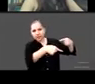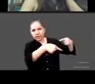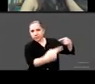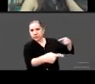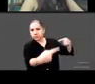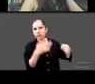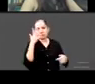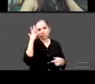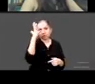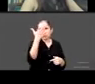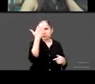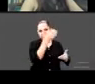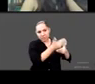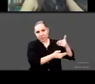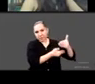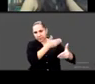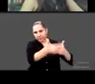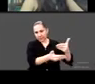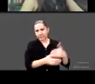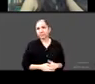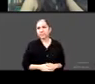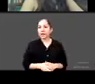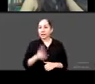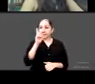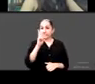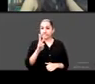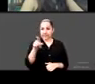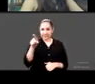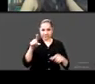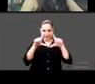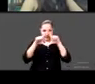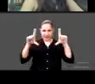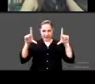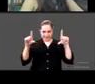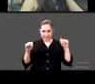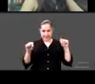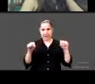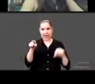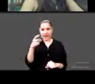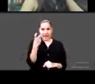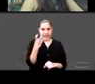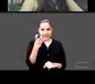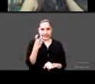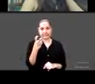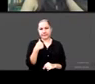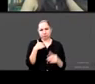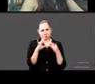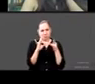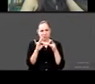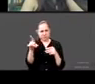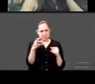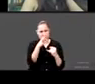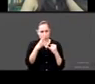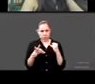le dan 5 clics a esa lámina, por favor. Y con esto voy a terminar. Este sería, digamos,